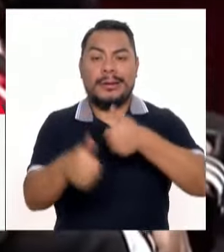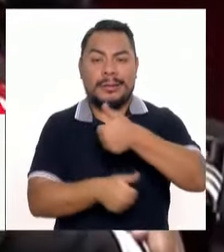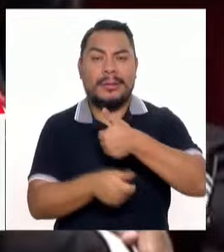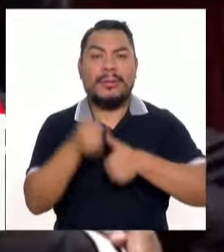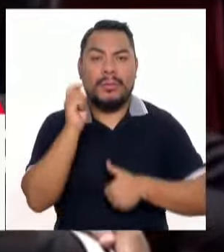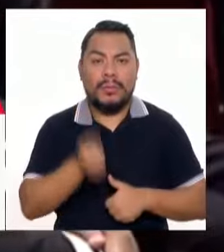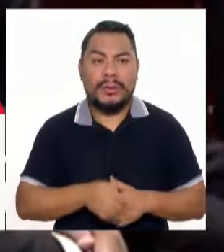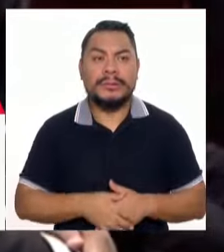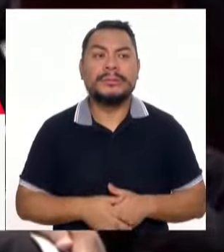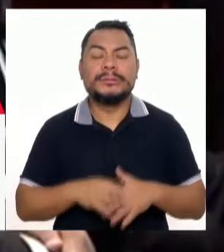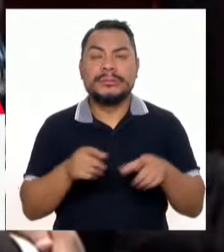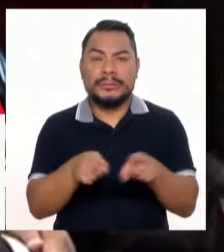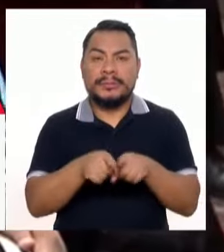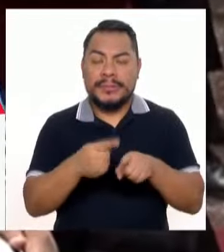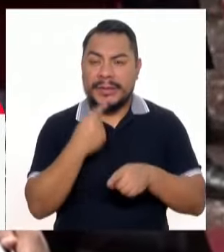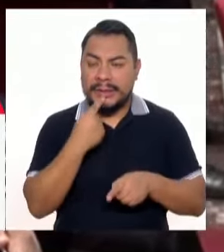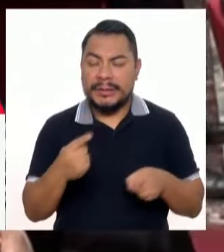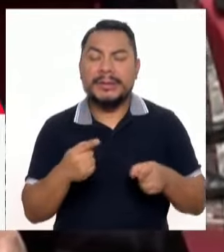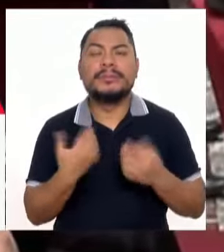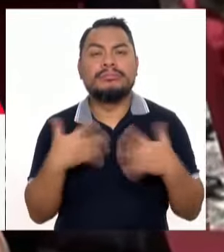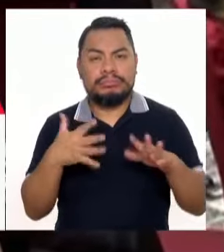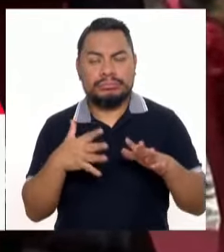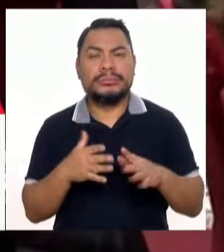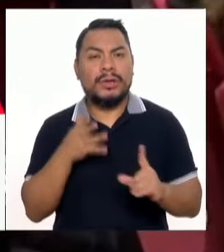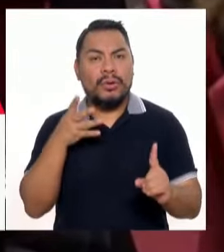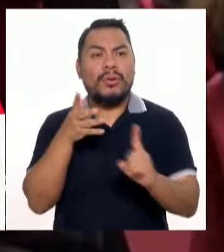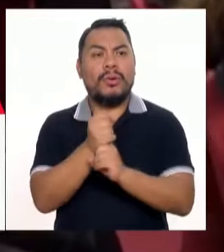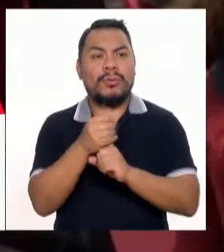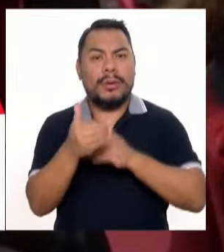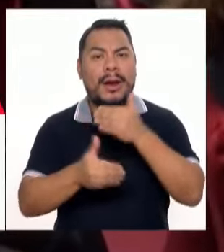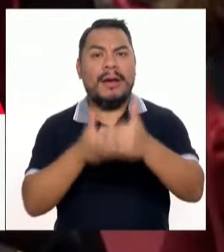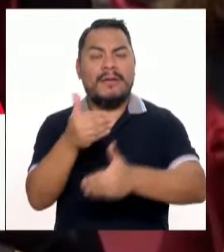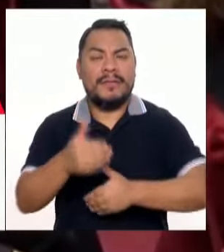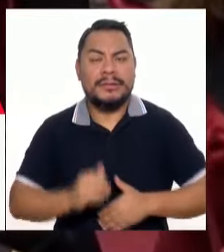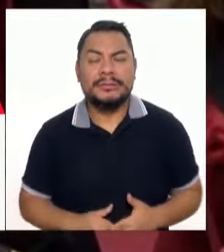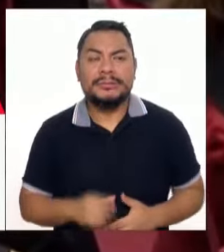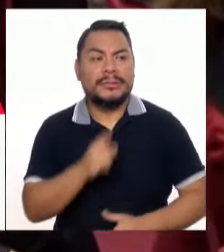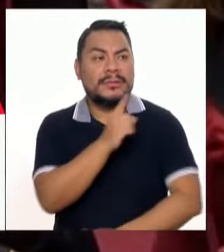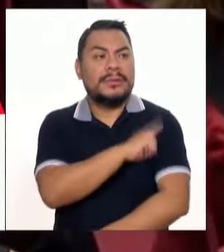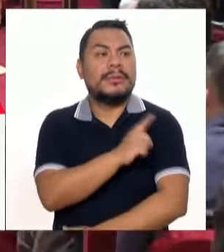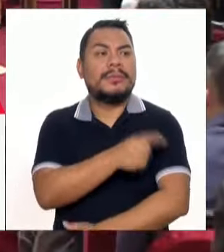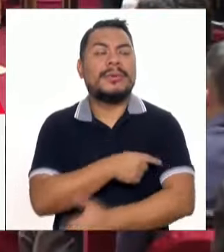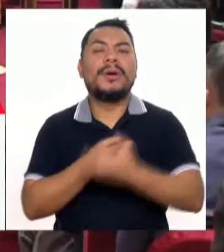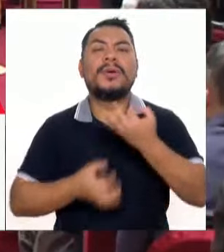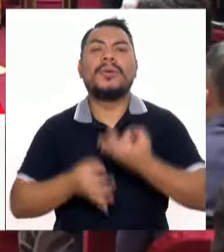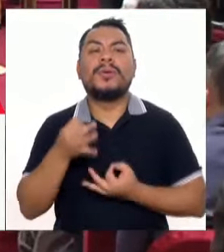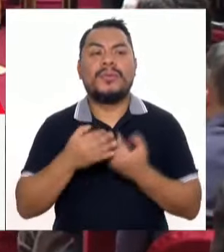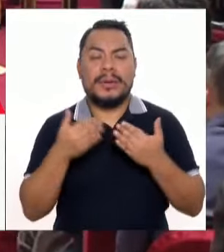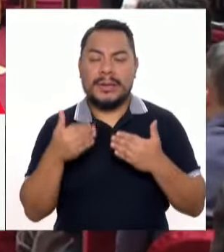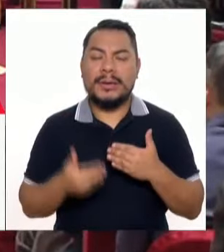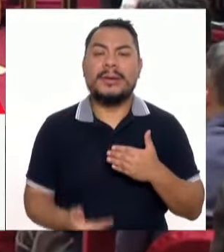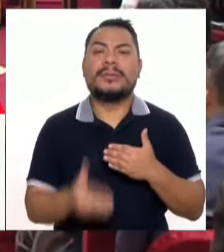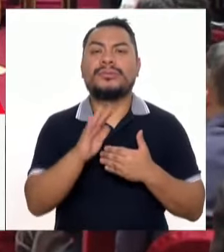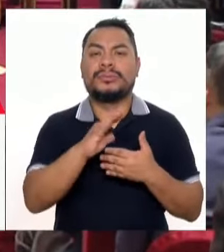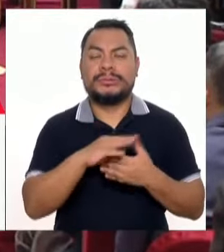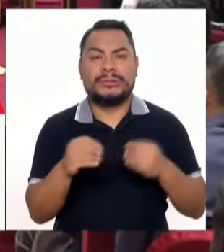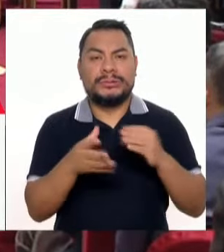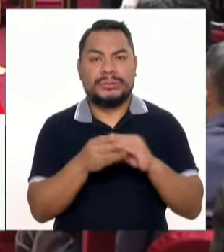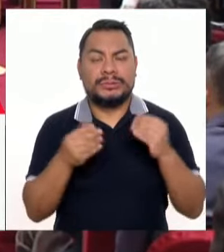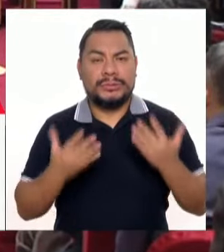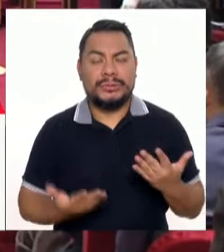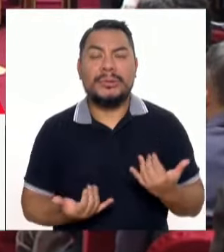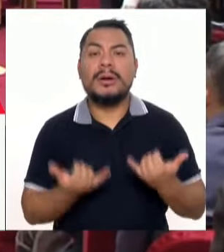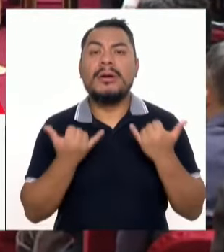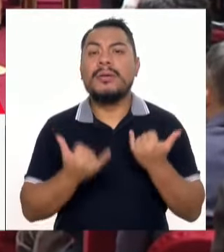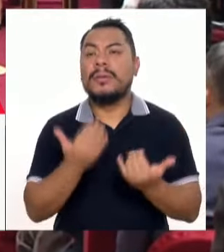que precisar los logros, también los avances que ha tenido el Poder Judicial a lo largo de su historia.